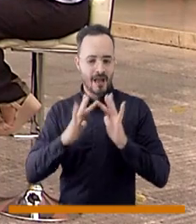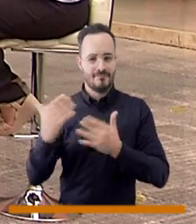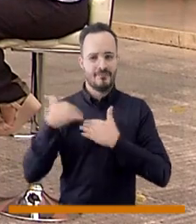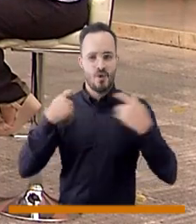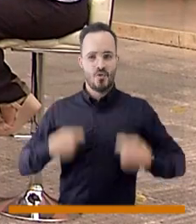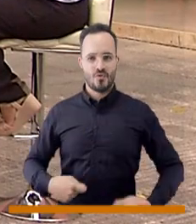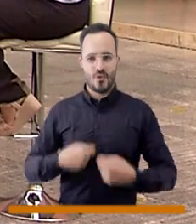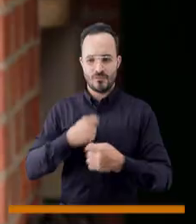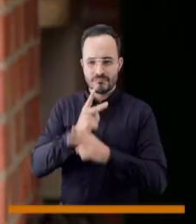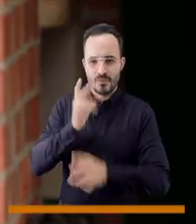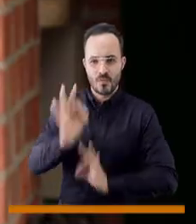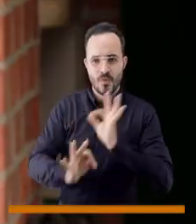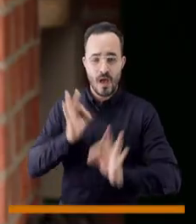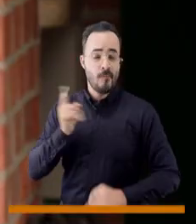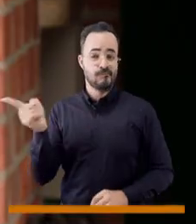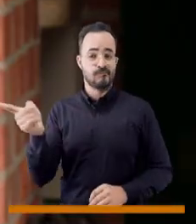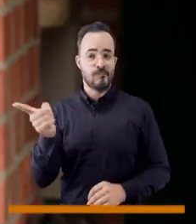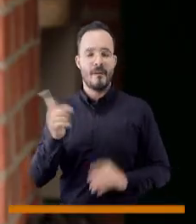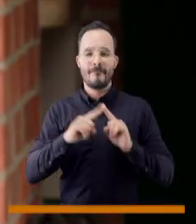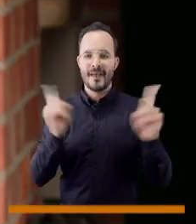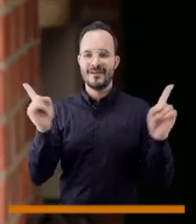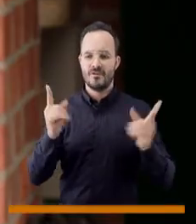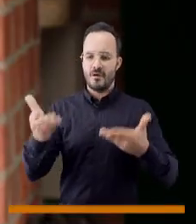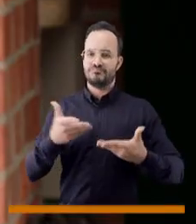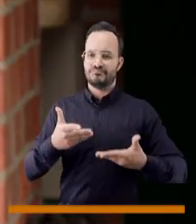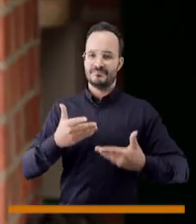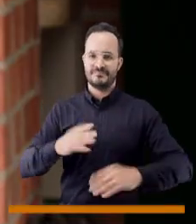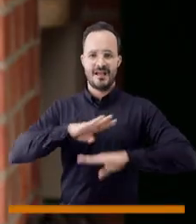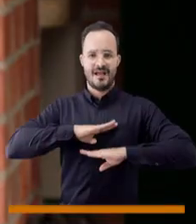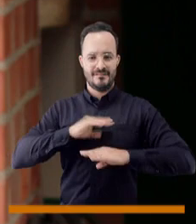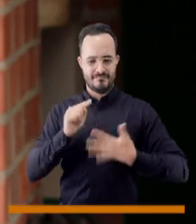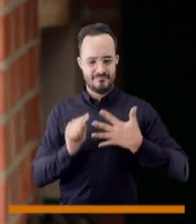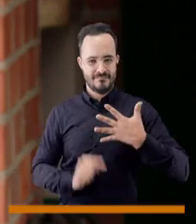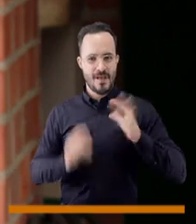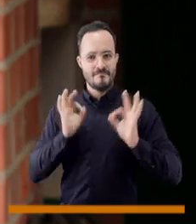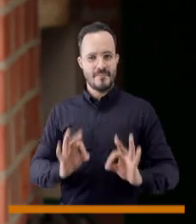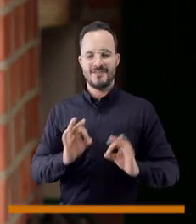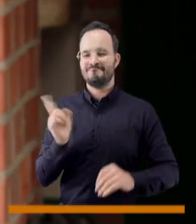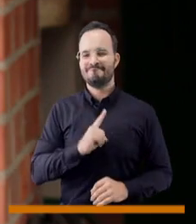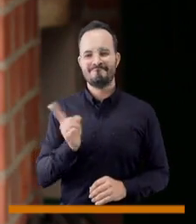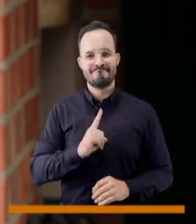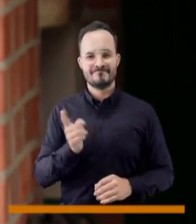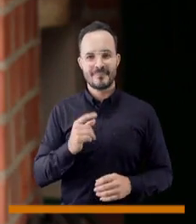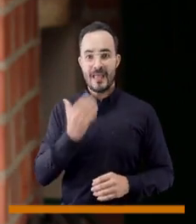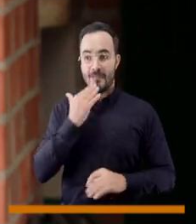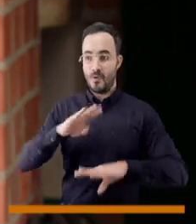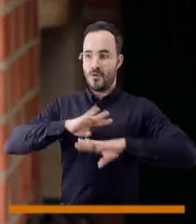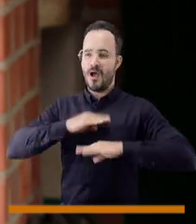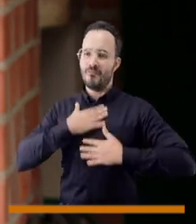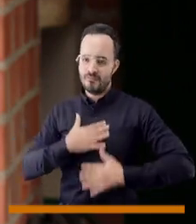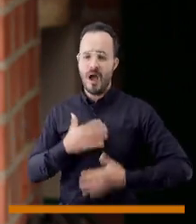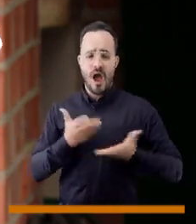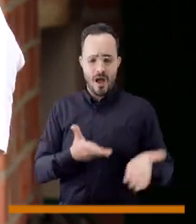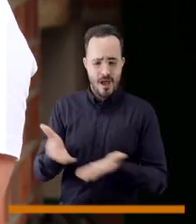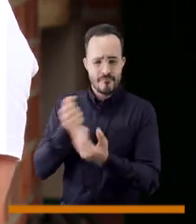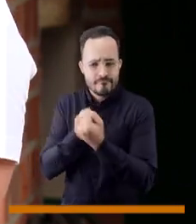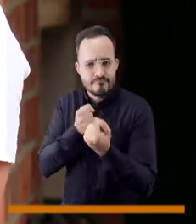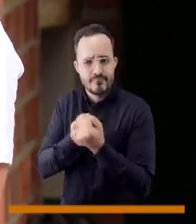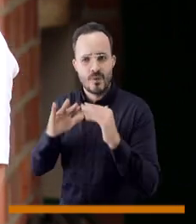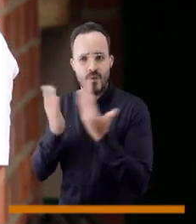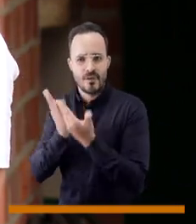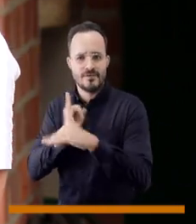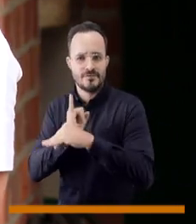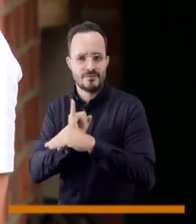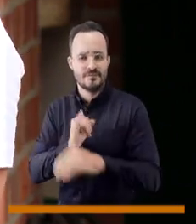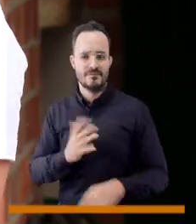pero no se está garantizando muchas cosas para ellos para poder permitir que nuestros hijos puedan acceder a un colegio y las